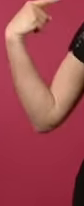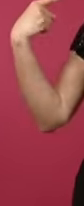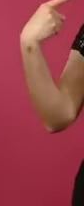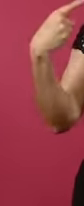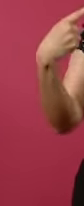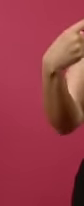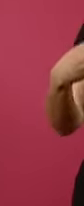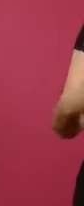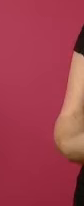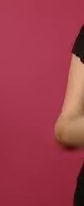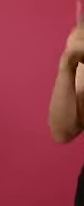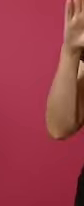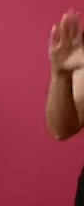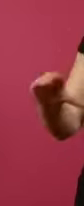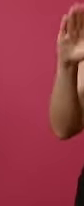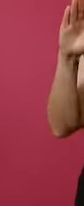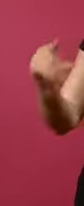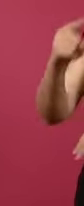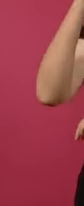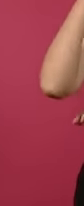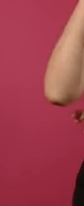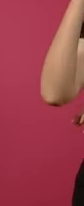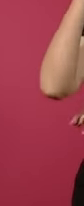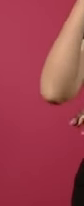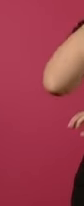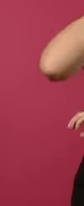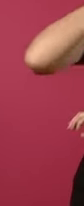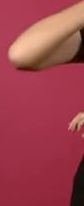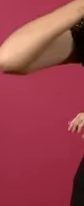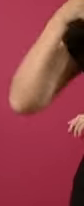por las ambiciones al dinero.